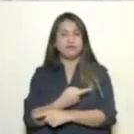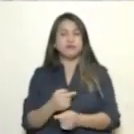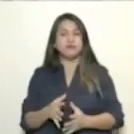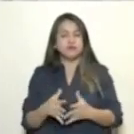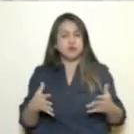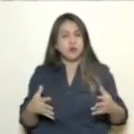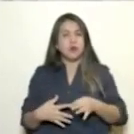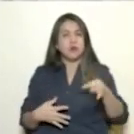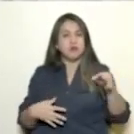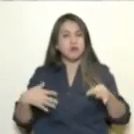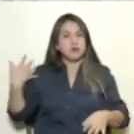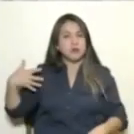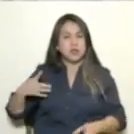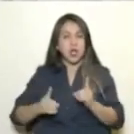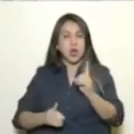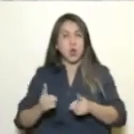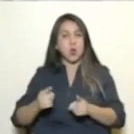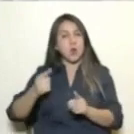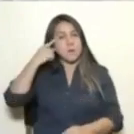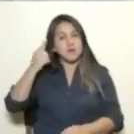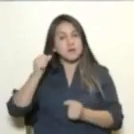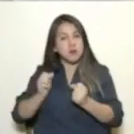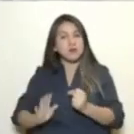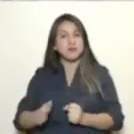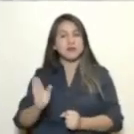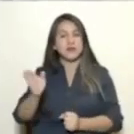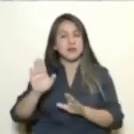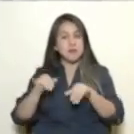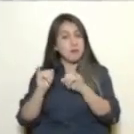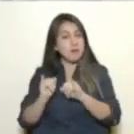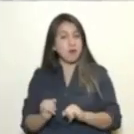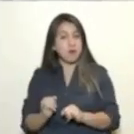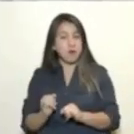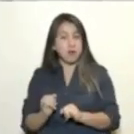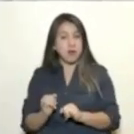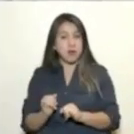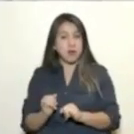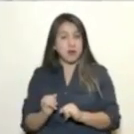fundamental de los que creen que se puede seguir con esa forma de...